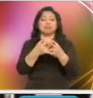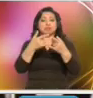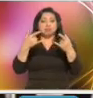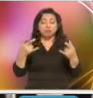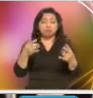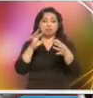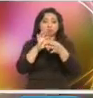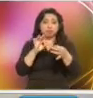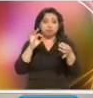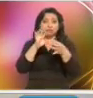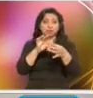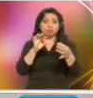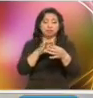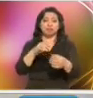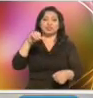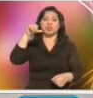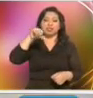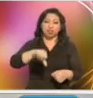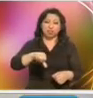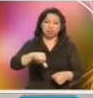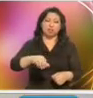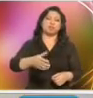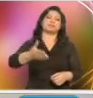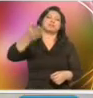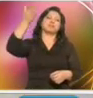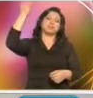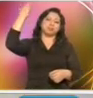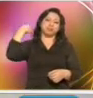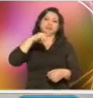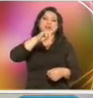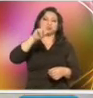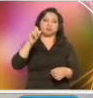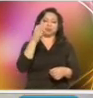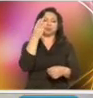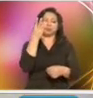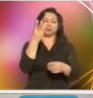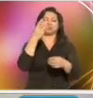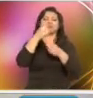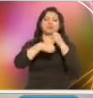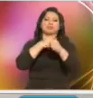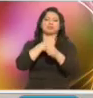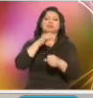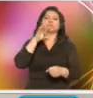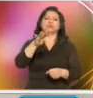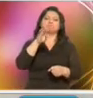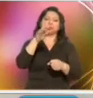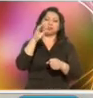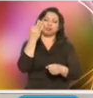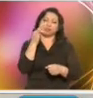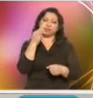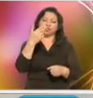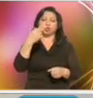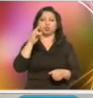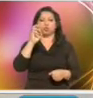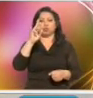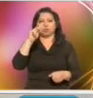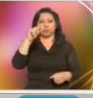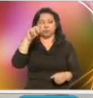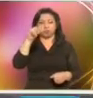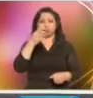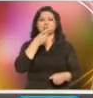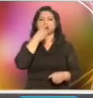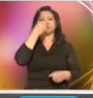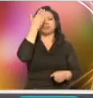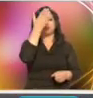continuación, sucedió exactamente hoy, hace 103 años. Es 19 de febrero. Sí. Y entonces Huerta le pide al secretario de Relaciones,